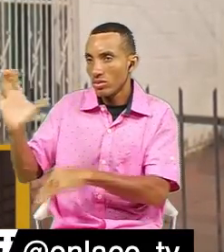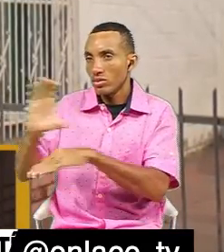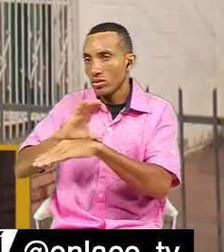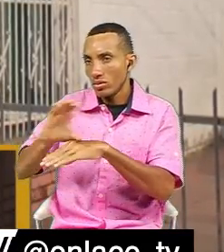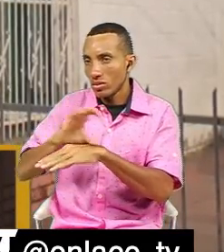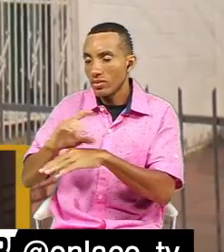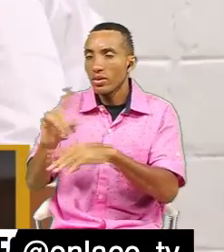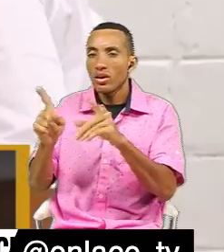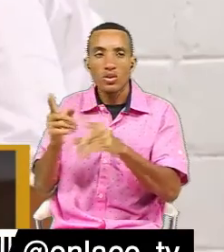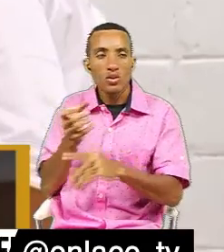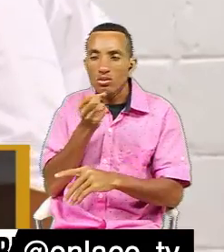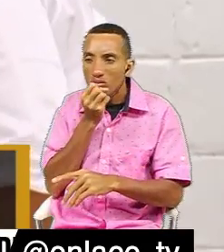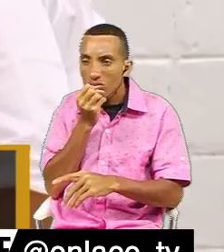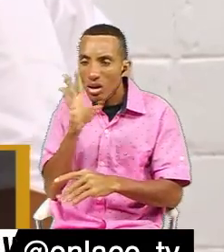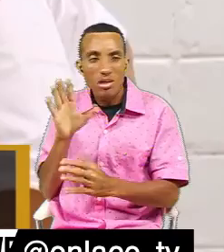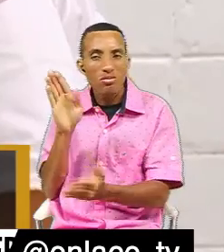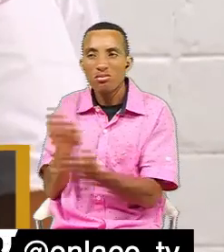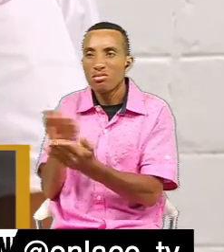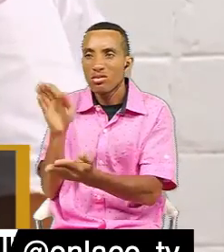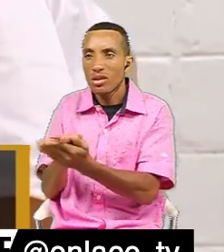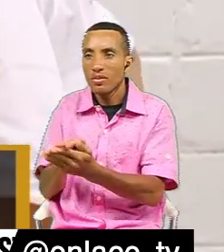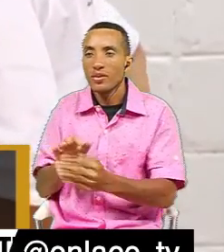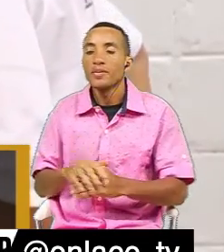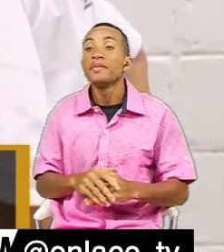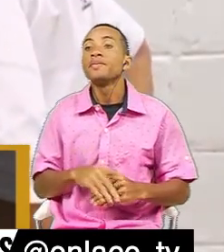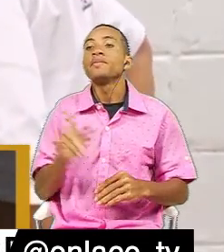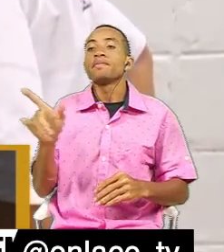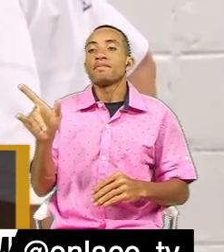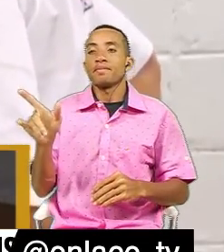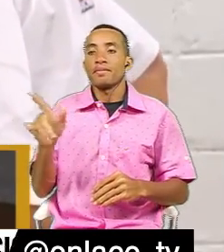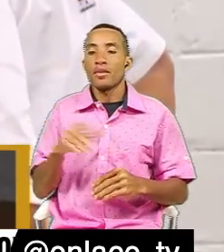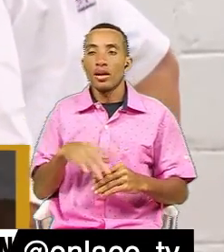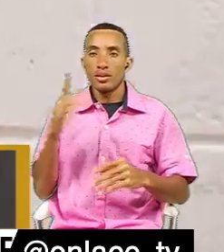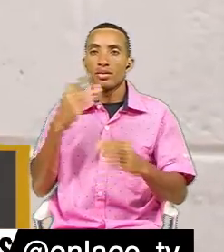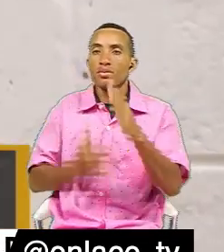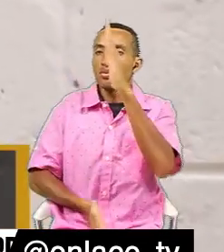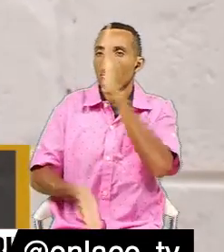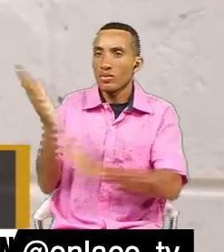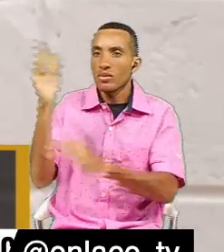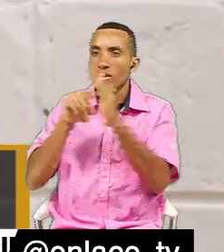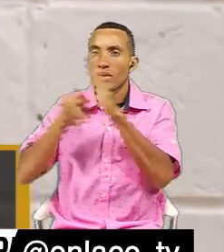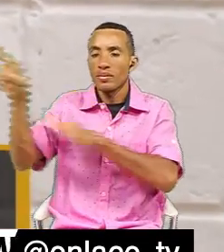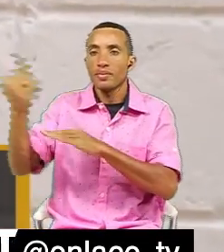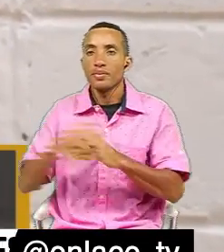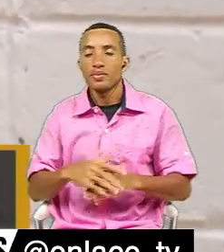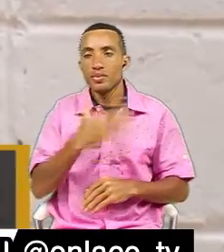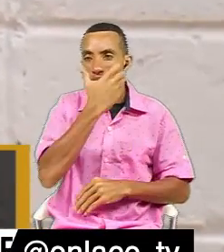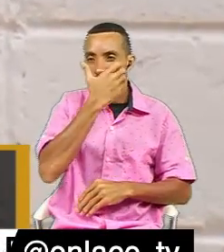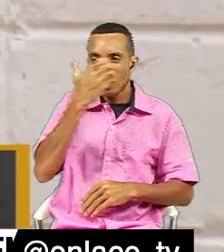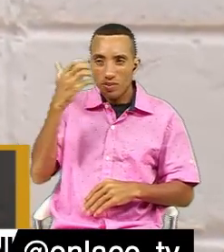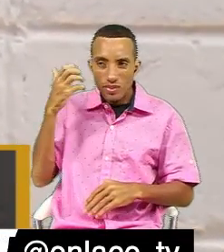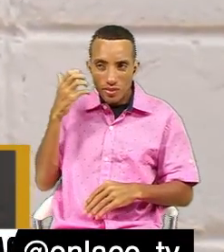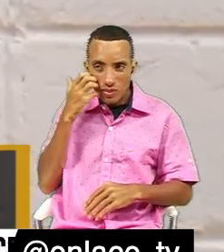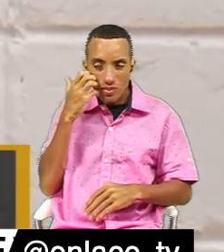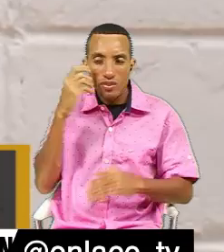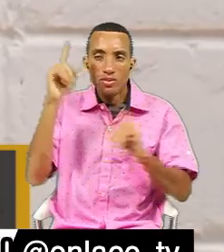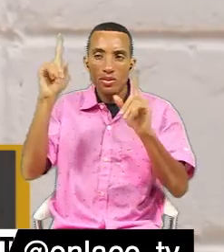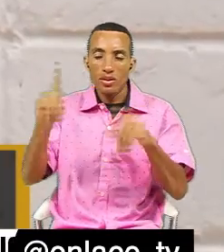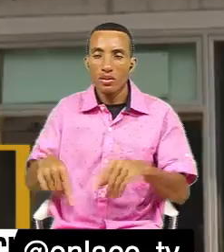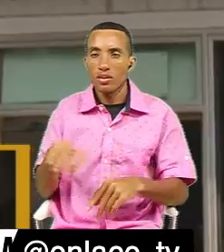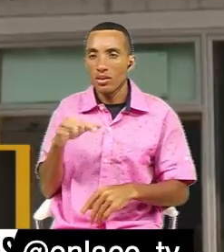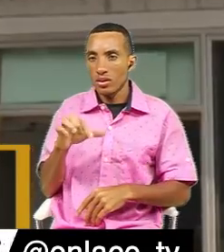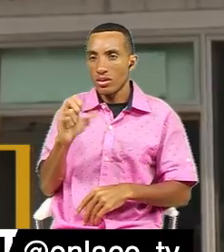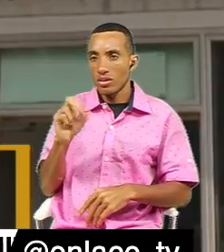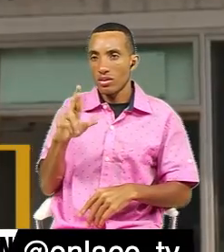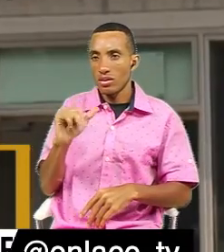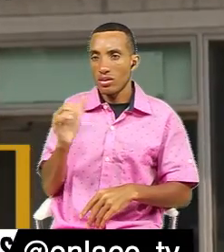sapos que ellos llaman a sus víctimas. Madero hace unos años debió ir al exilio por amenazas de grupos paramilitares en su contra. Desde hace 4 años